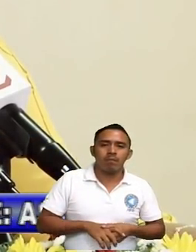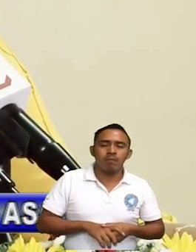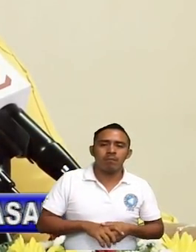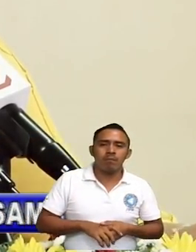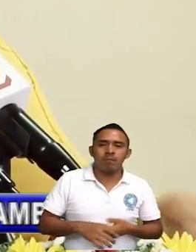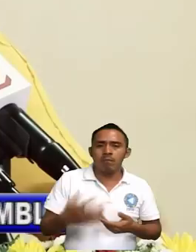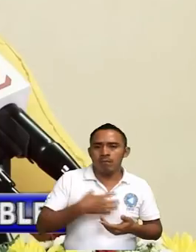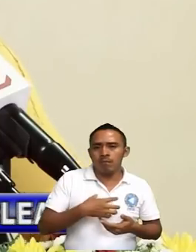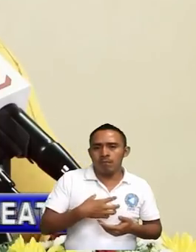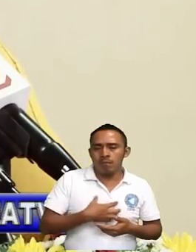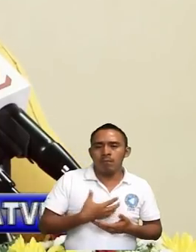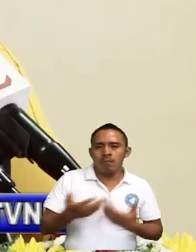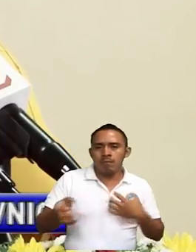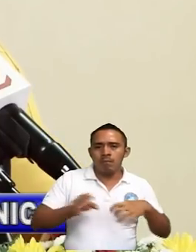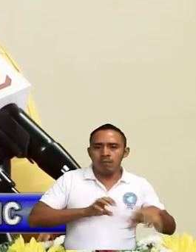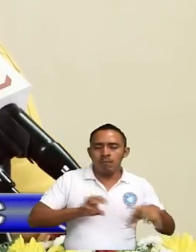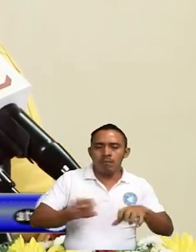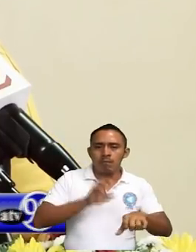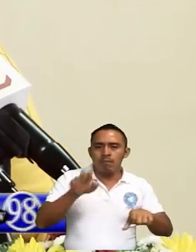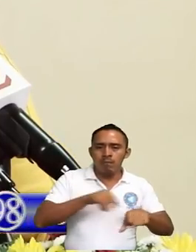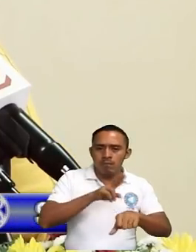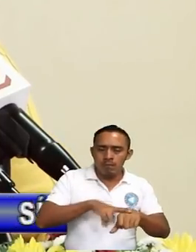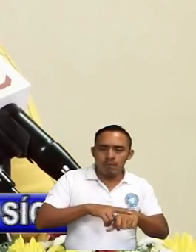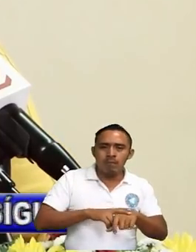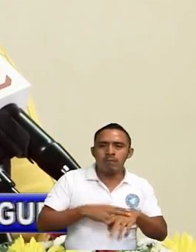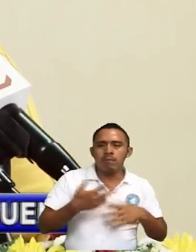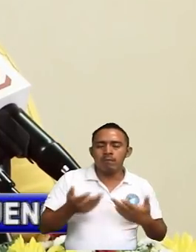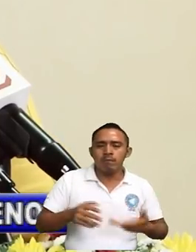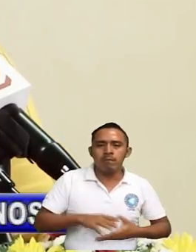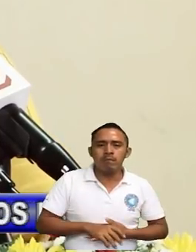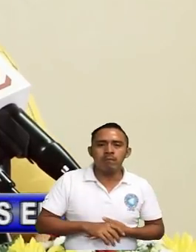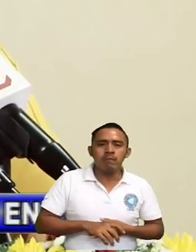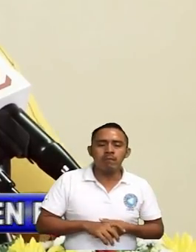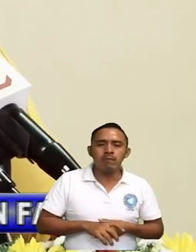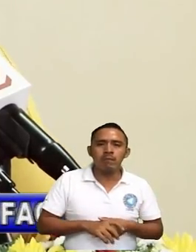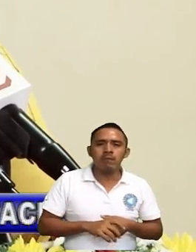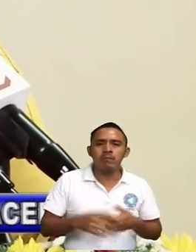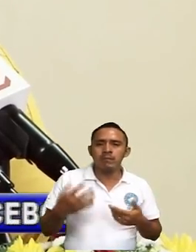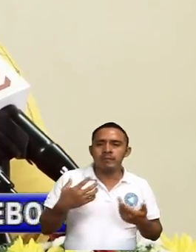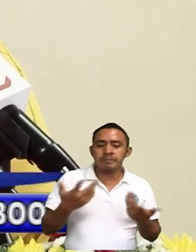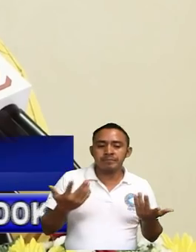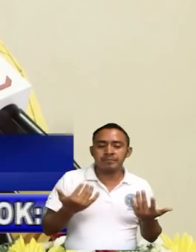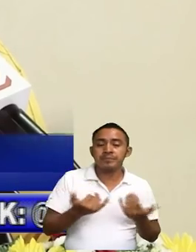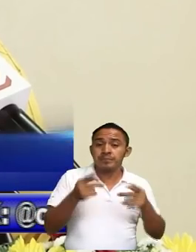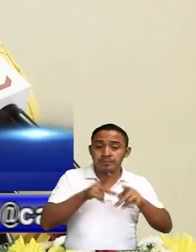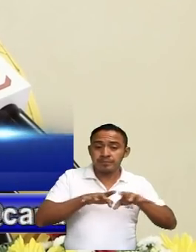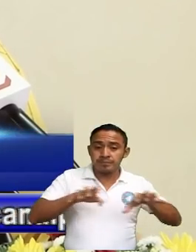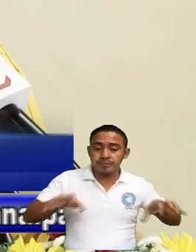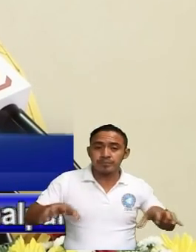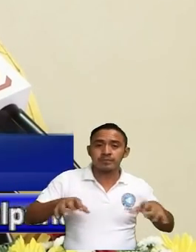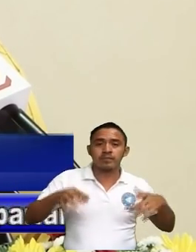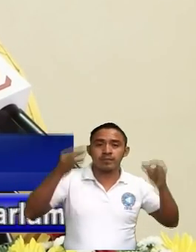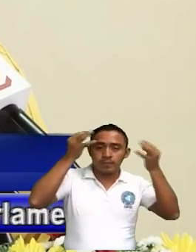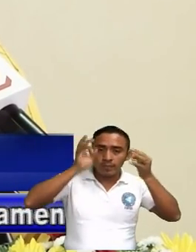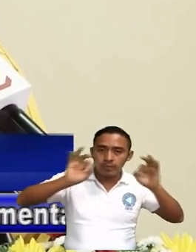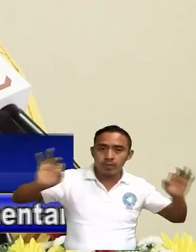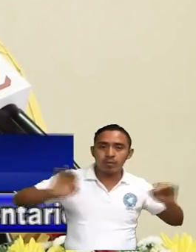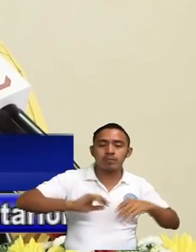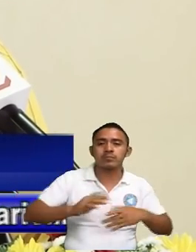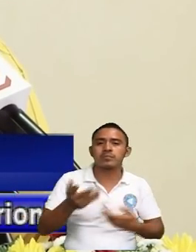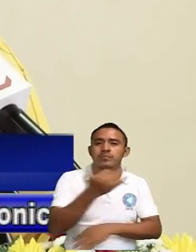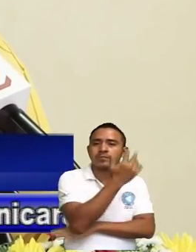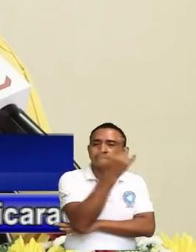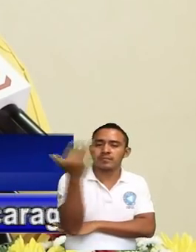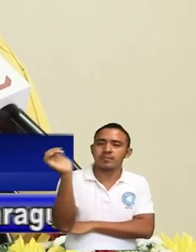de nuestra campaña de la Cruzada Nacional de Reforestación, nosotros tenemos también nuestro plan, destacar nuestro plan de